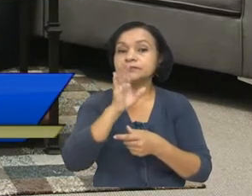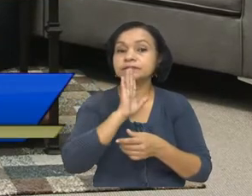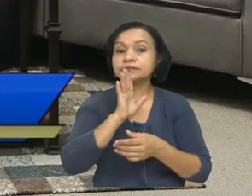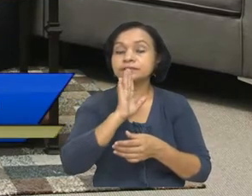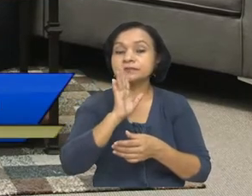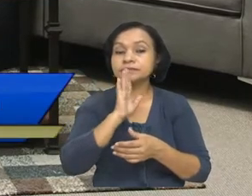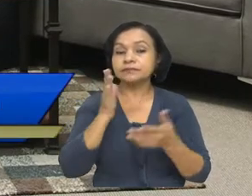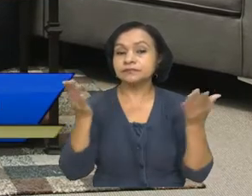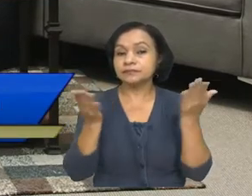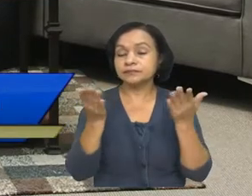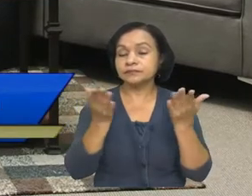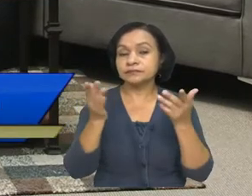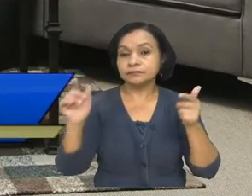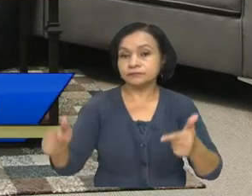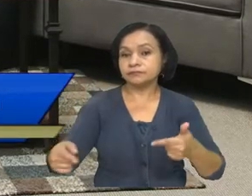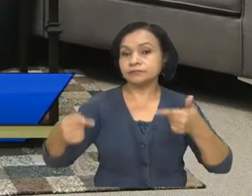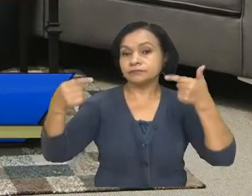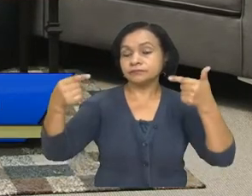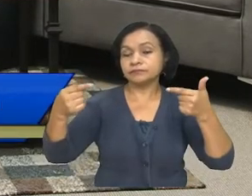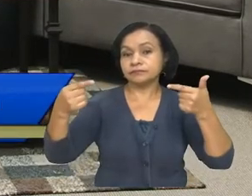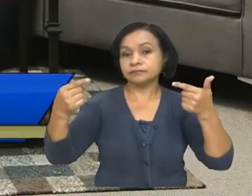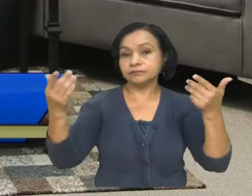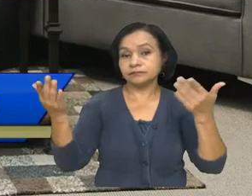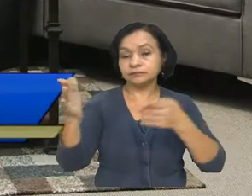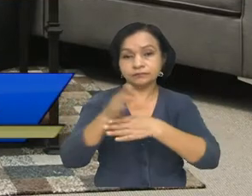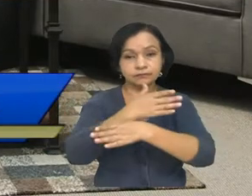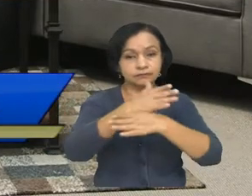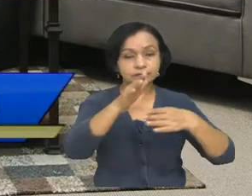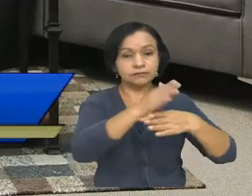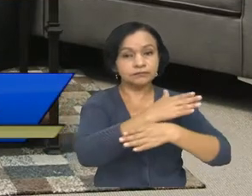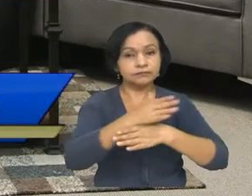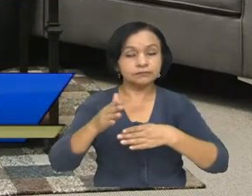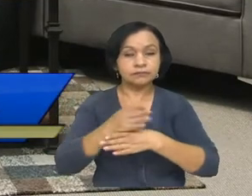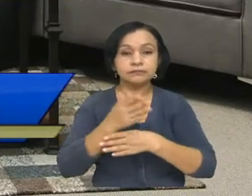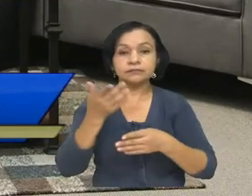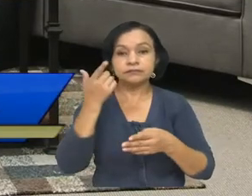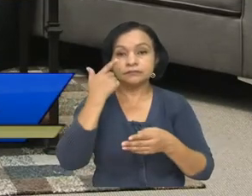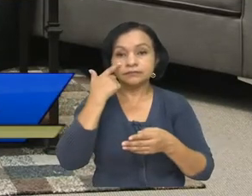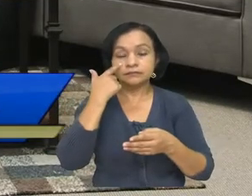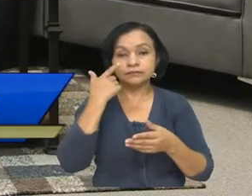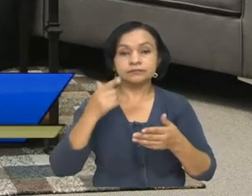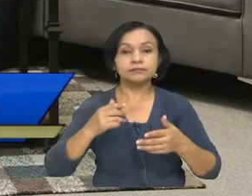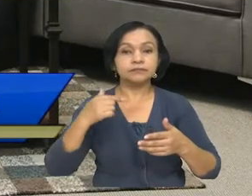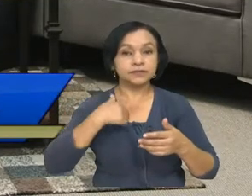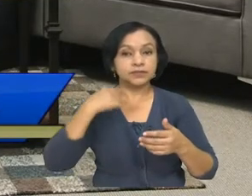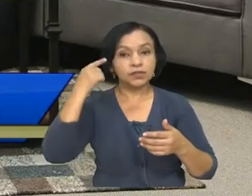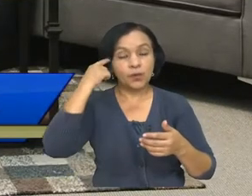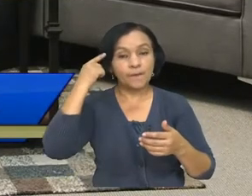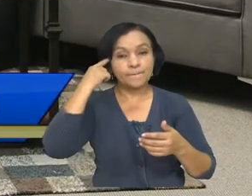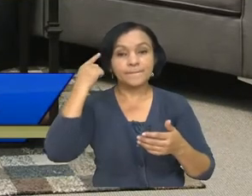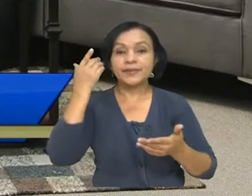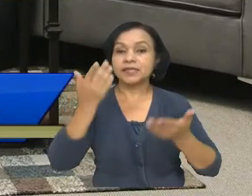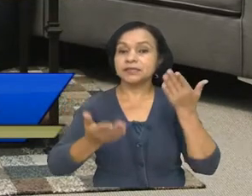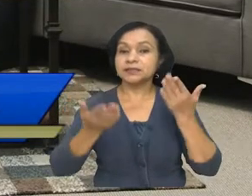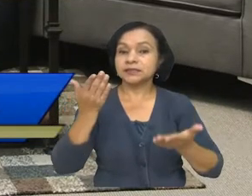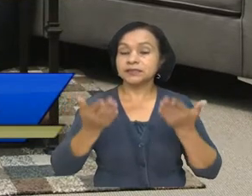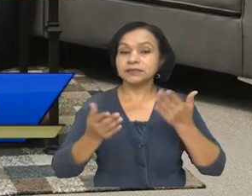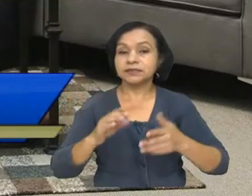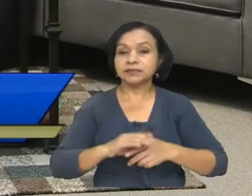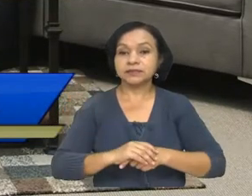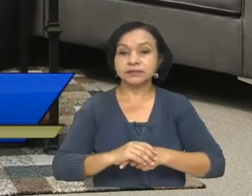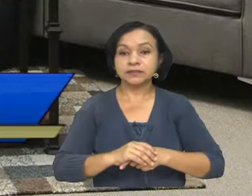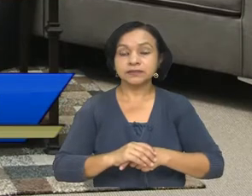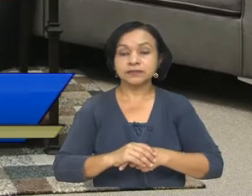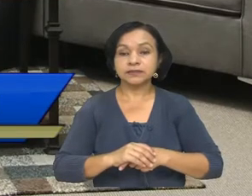había un enfrentamiento completamente desigual, ¿no? Sí, mira, creo que ahí te digo, recuerdo que